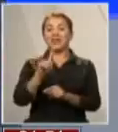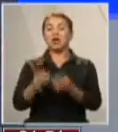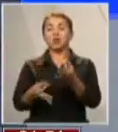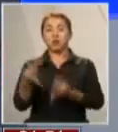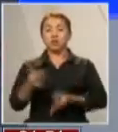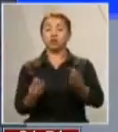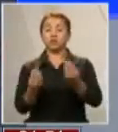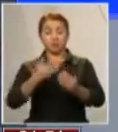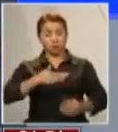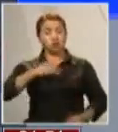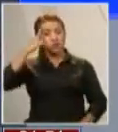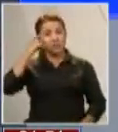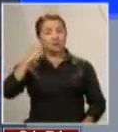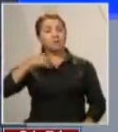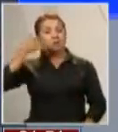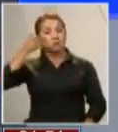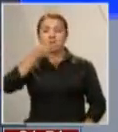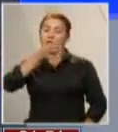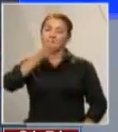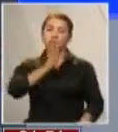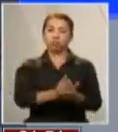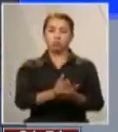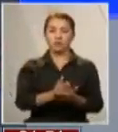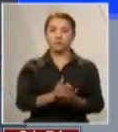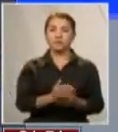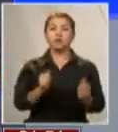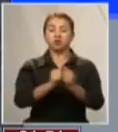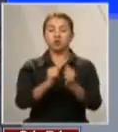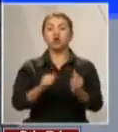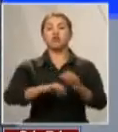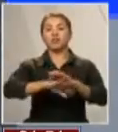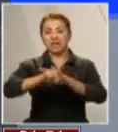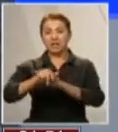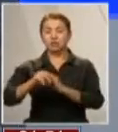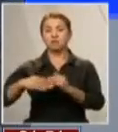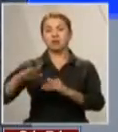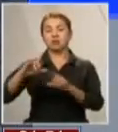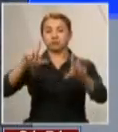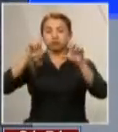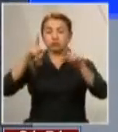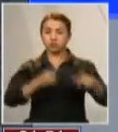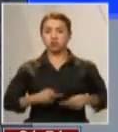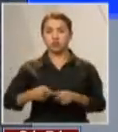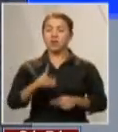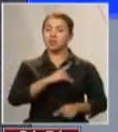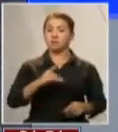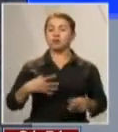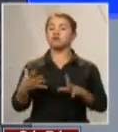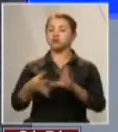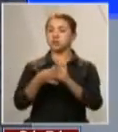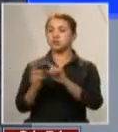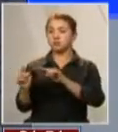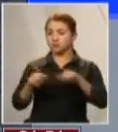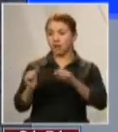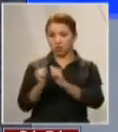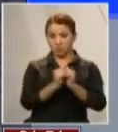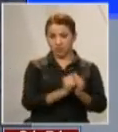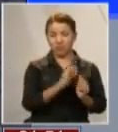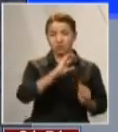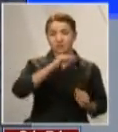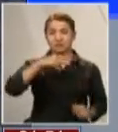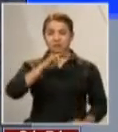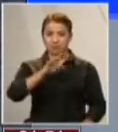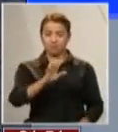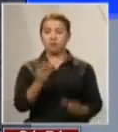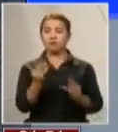yo, créame que mi discurso es igual de duro en ese tema con los delitos de mayor connotación social. Diputado Fonsalía, muchísimas gracias por habernos acompañado en CNN